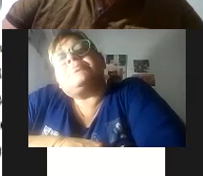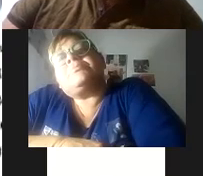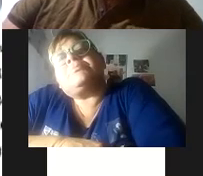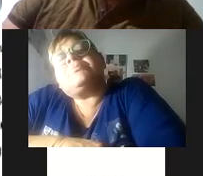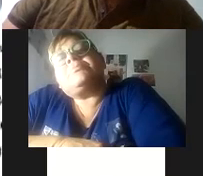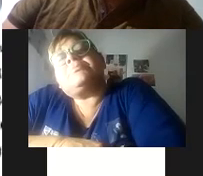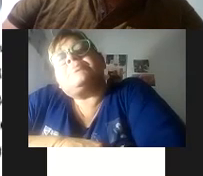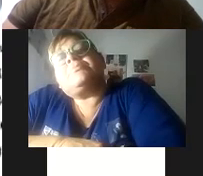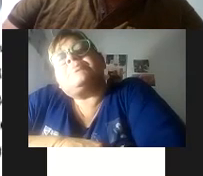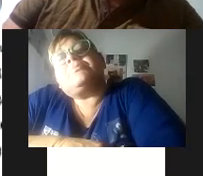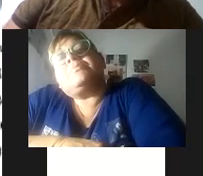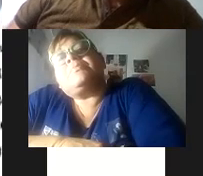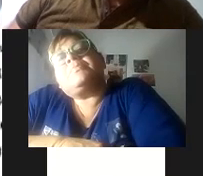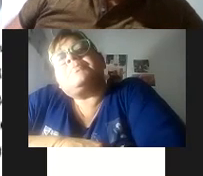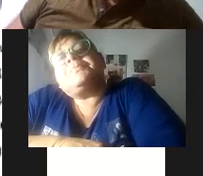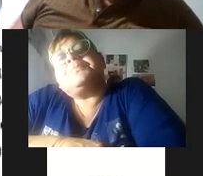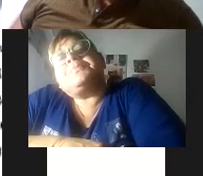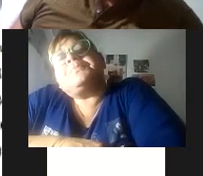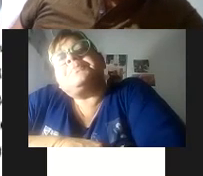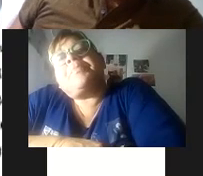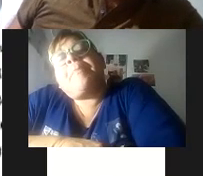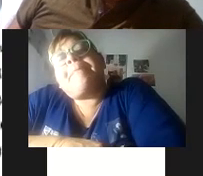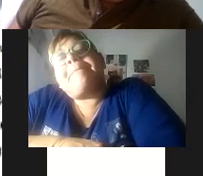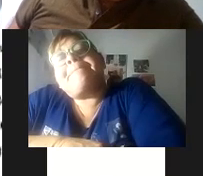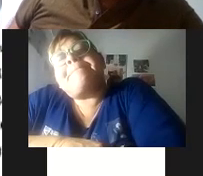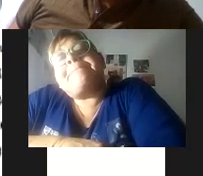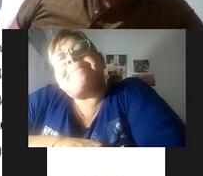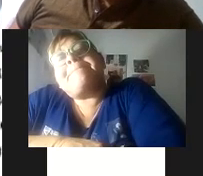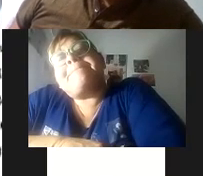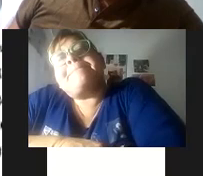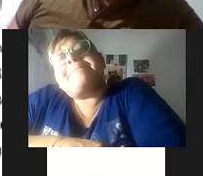La lámina externa es una lámina gruesa,